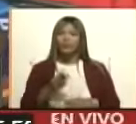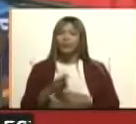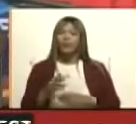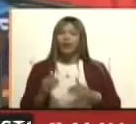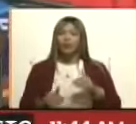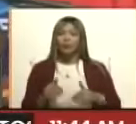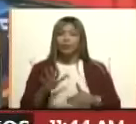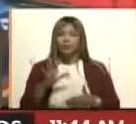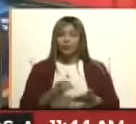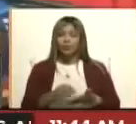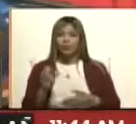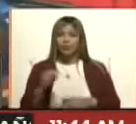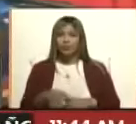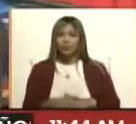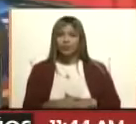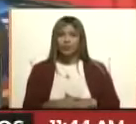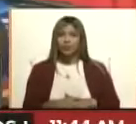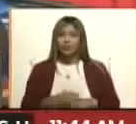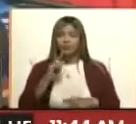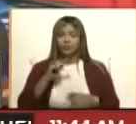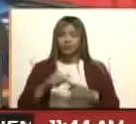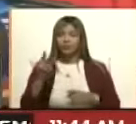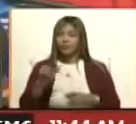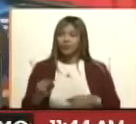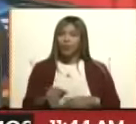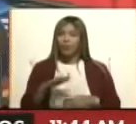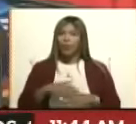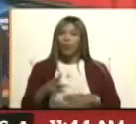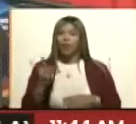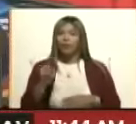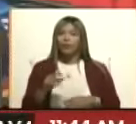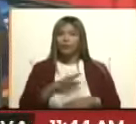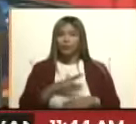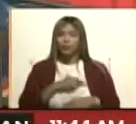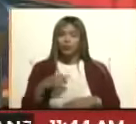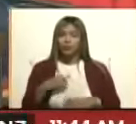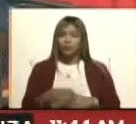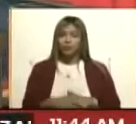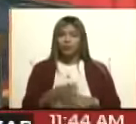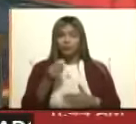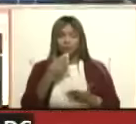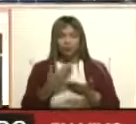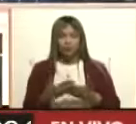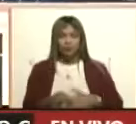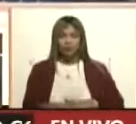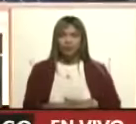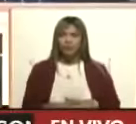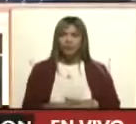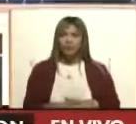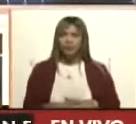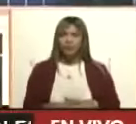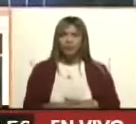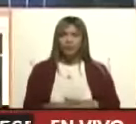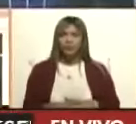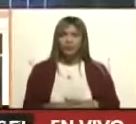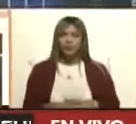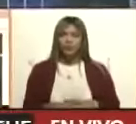votar 5 veces sí por el Esequibo, porque el Esequibo es nuestro. Muchísimas gracias.